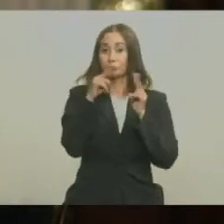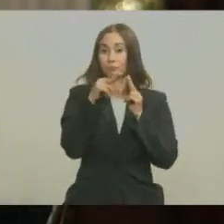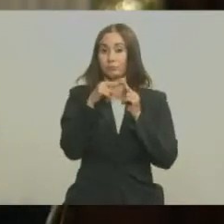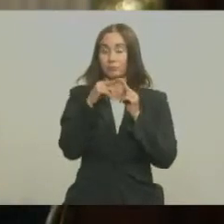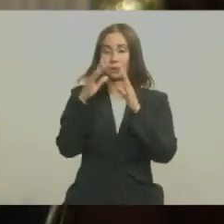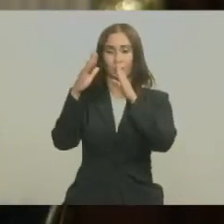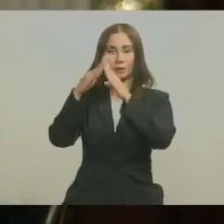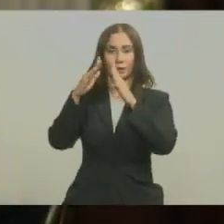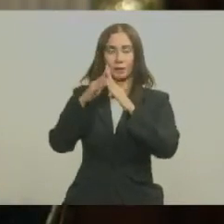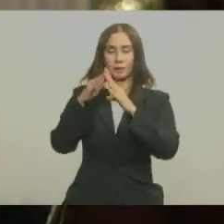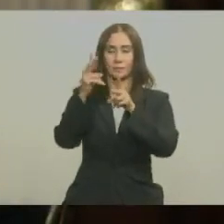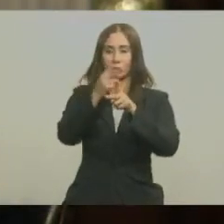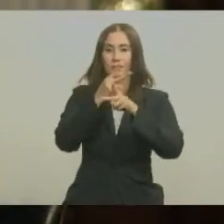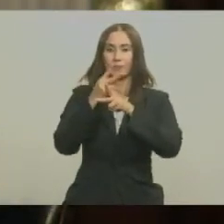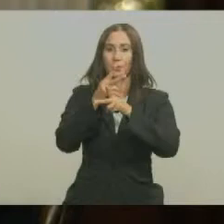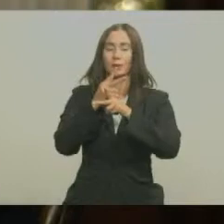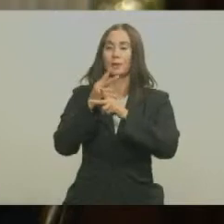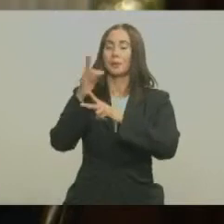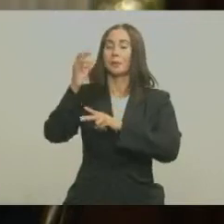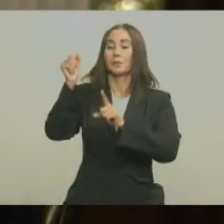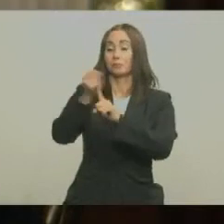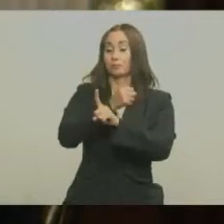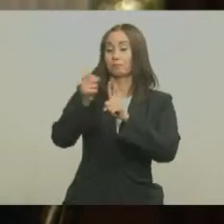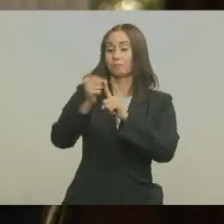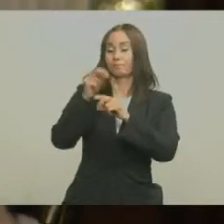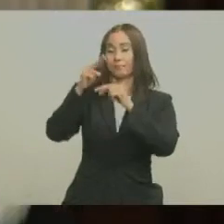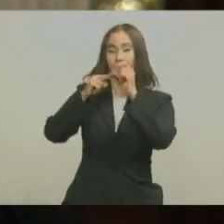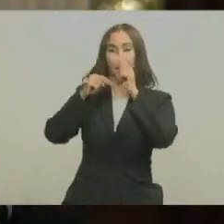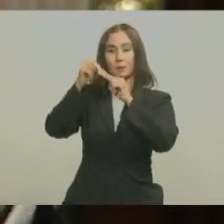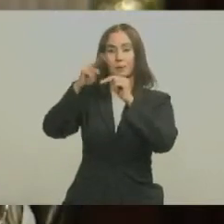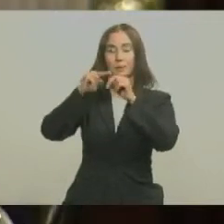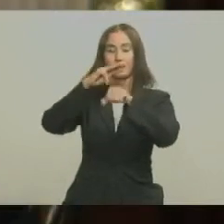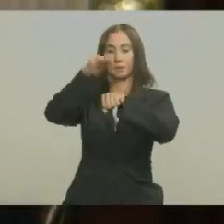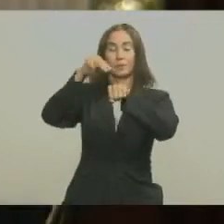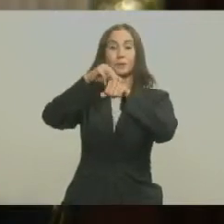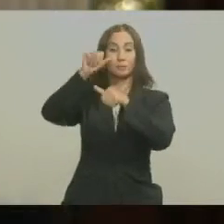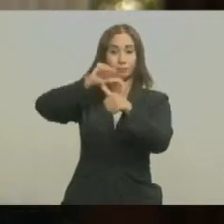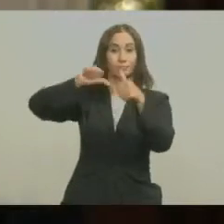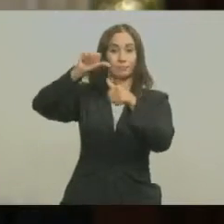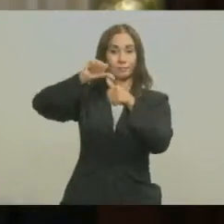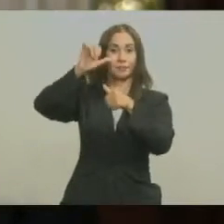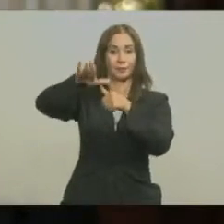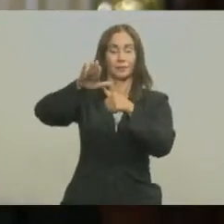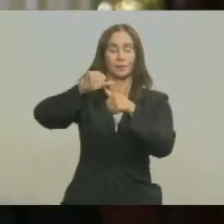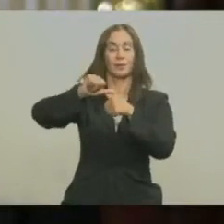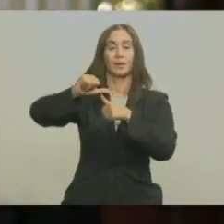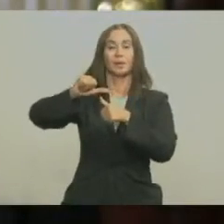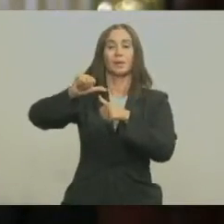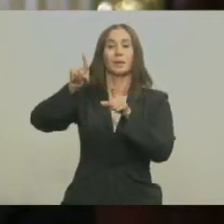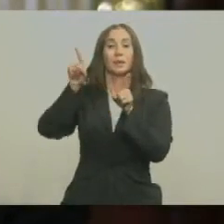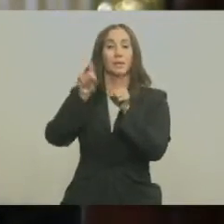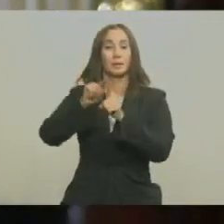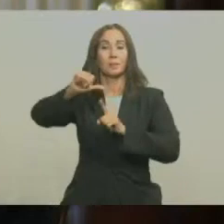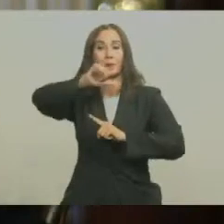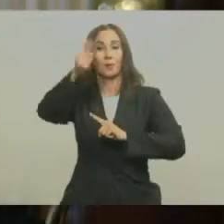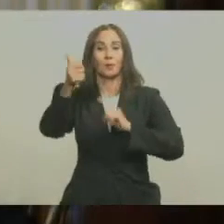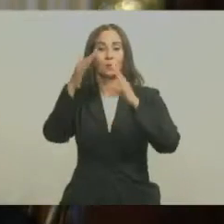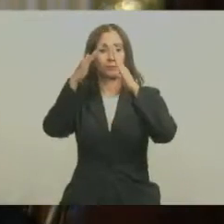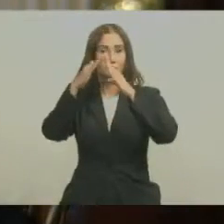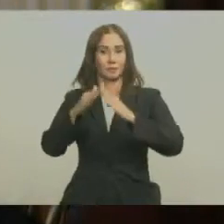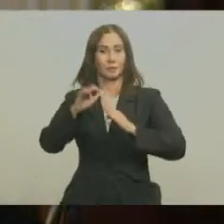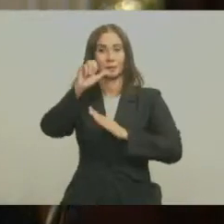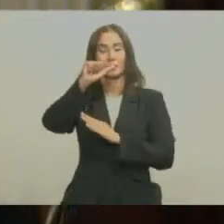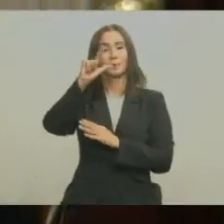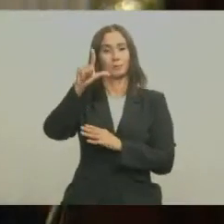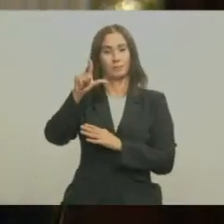de una casa de acogida que está en construcción en el municipio de Azua, y la terminación de otra que está en Los